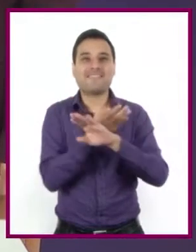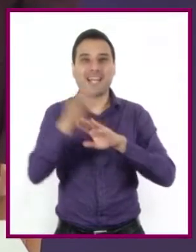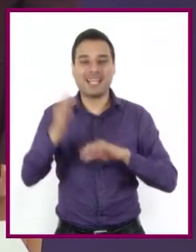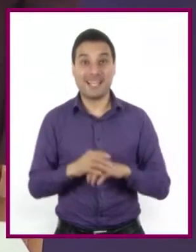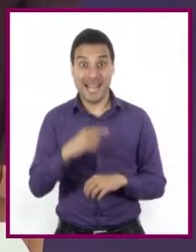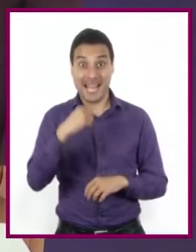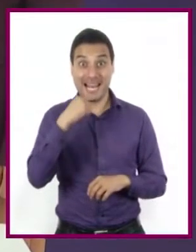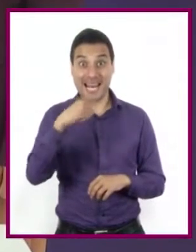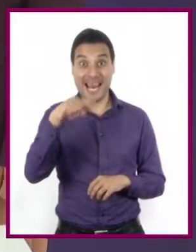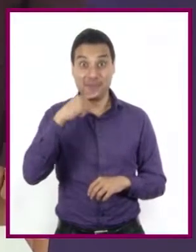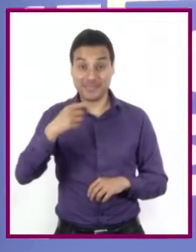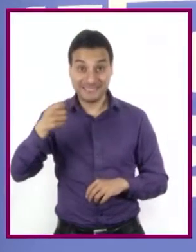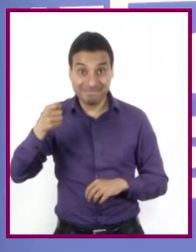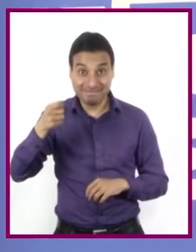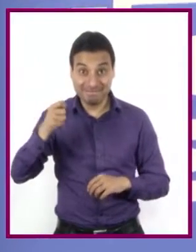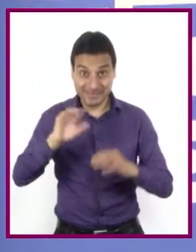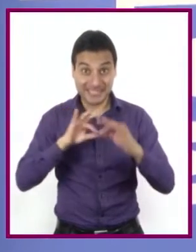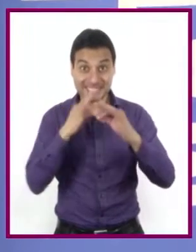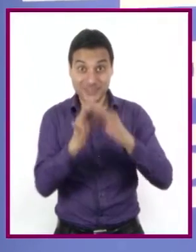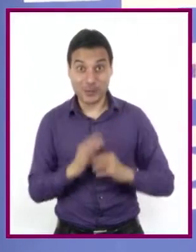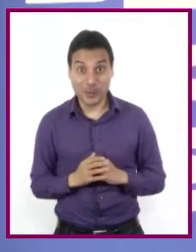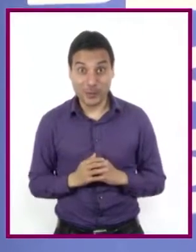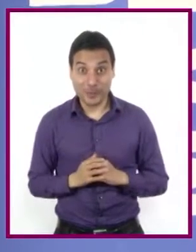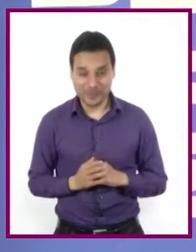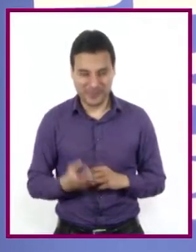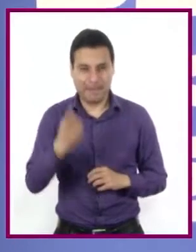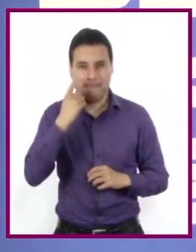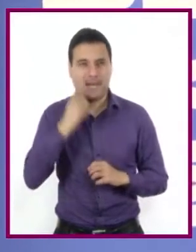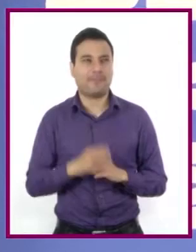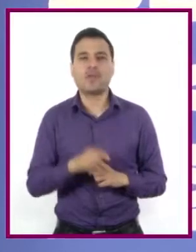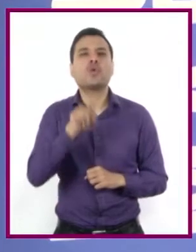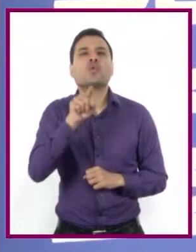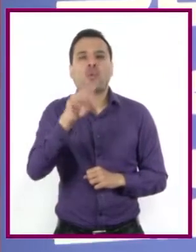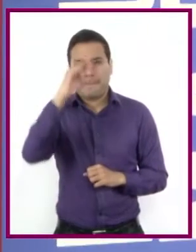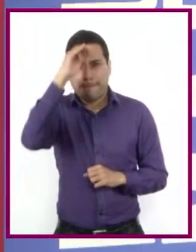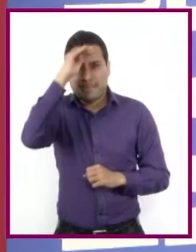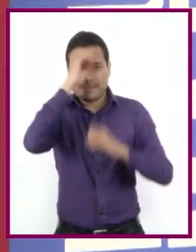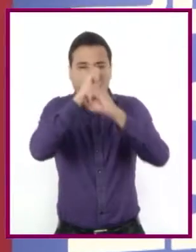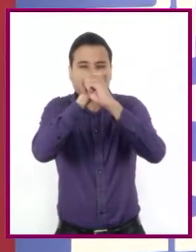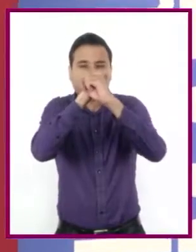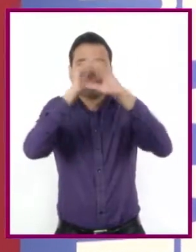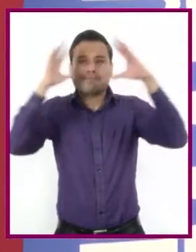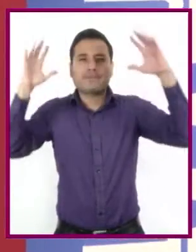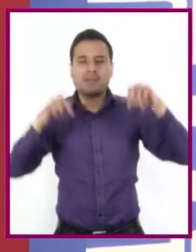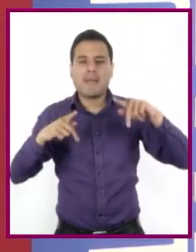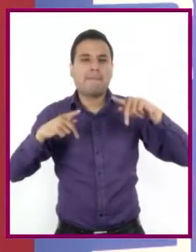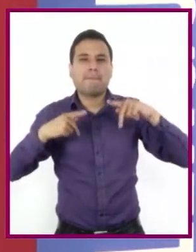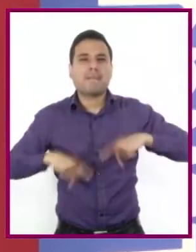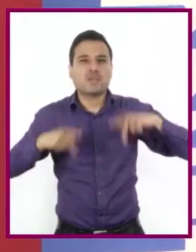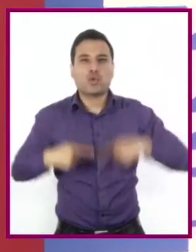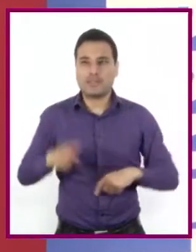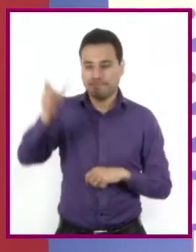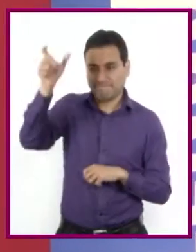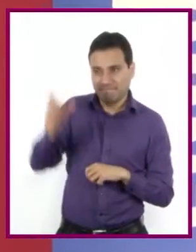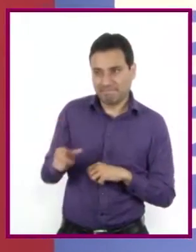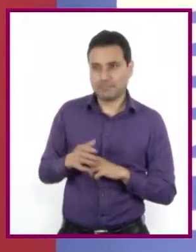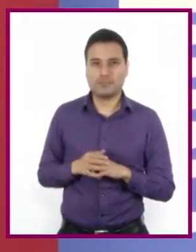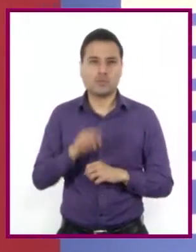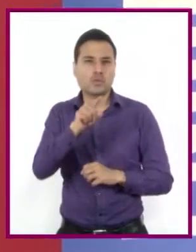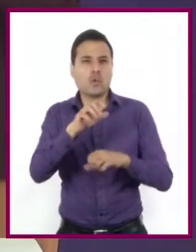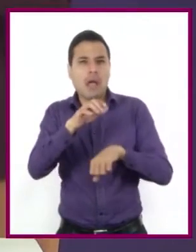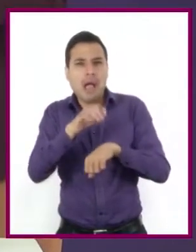lápiz. ¿Listo? Piensen en una persona. Puede ser alguien que conocen.